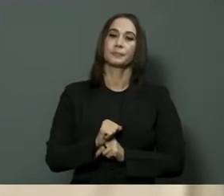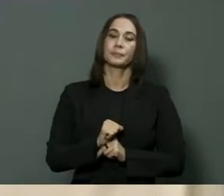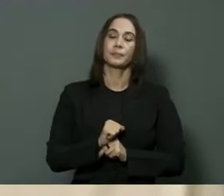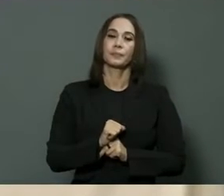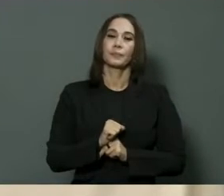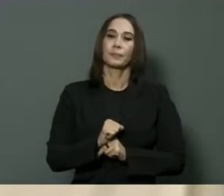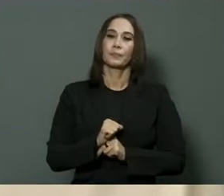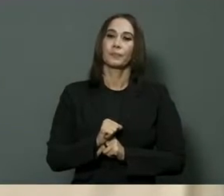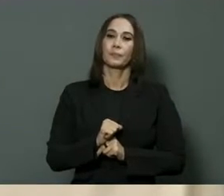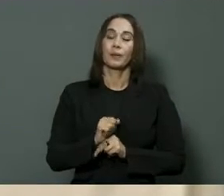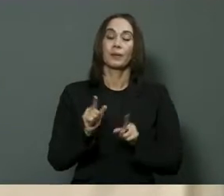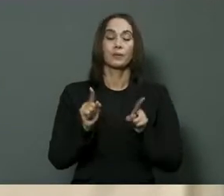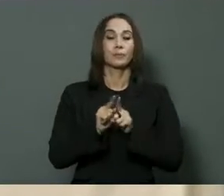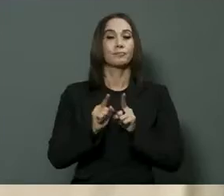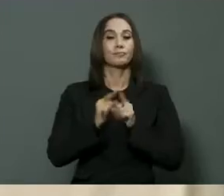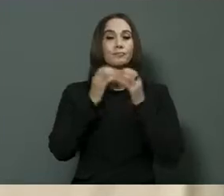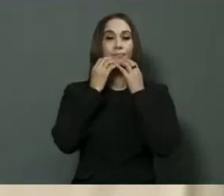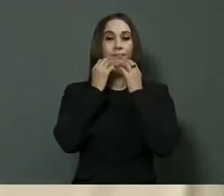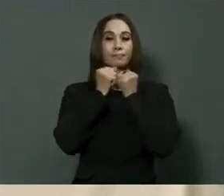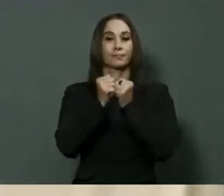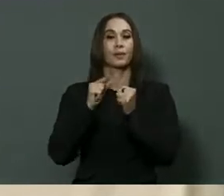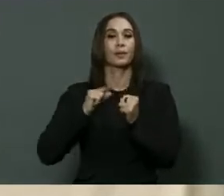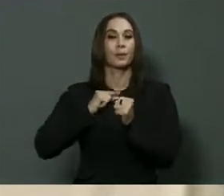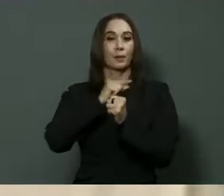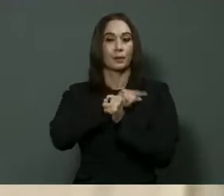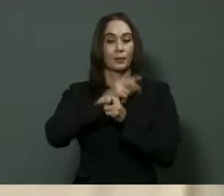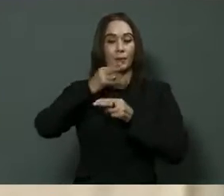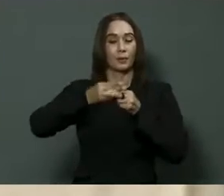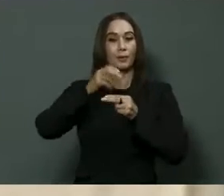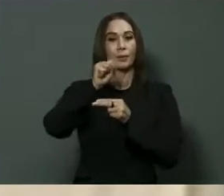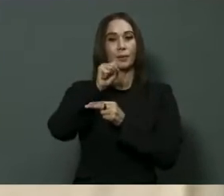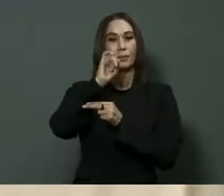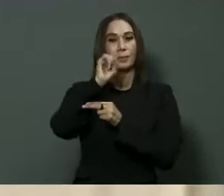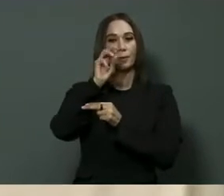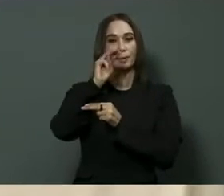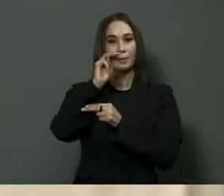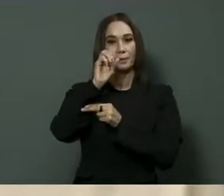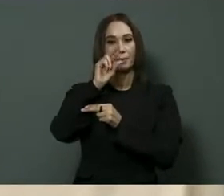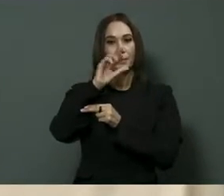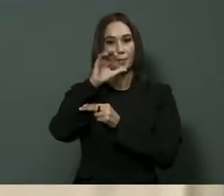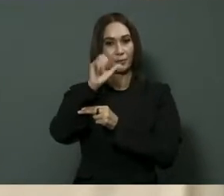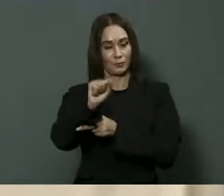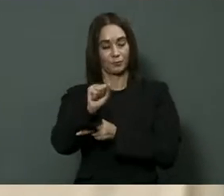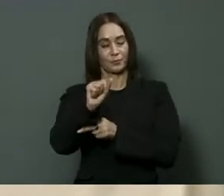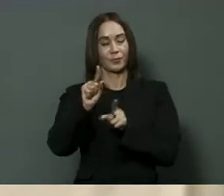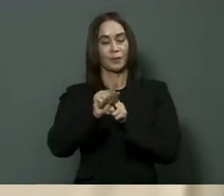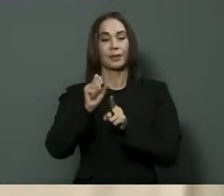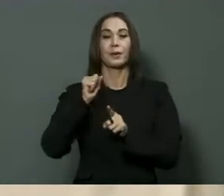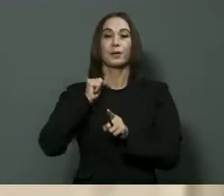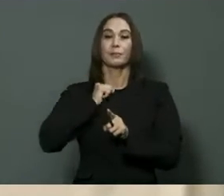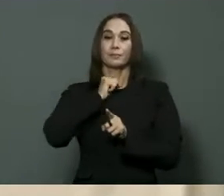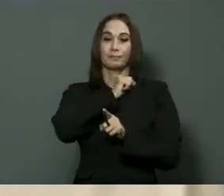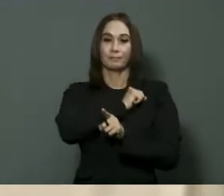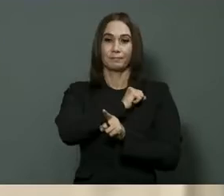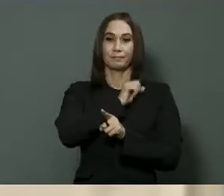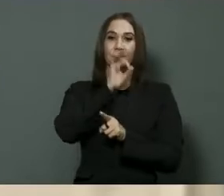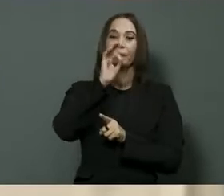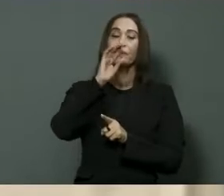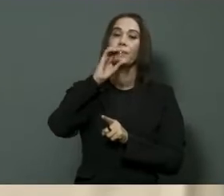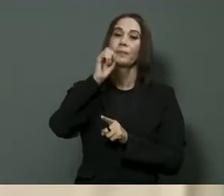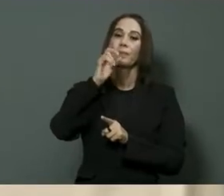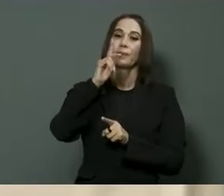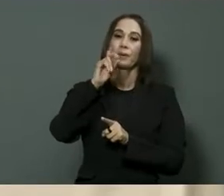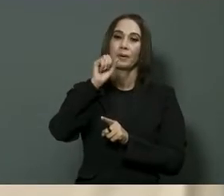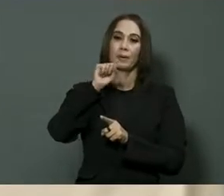Nuestra querida gobernadora Xiomara Cortés, nuestro senador Franklin Romero,